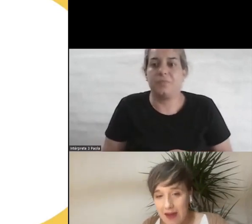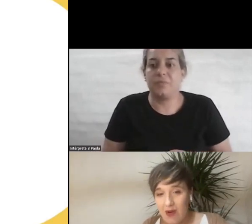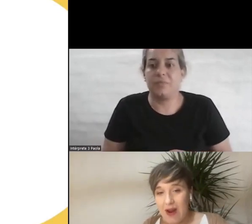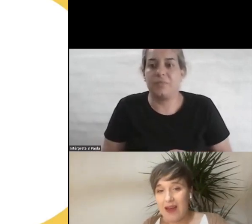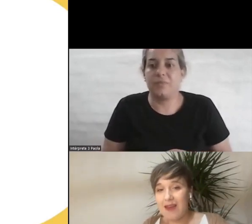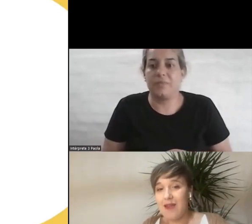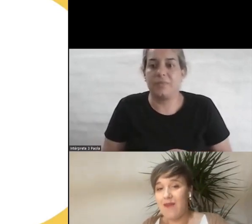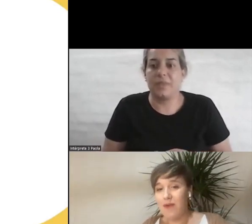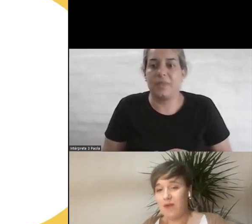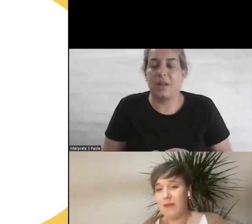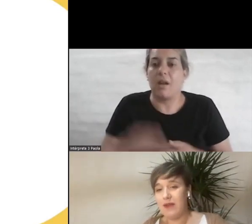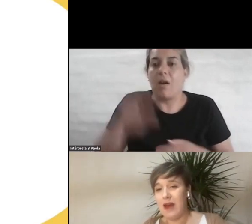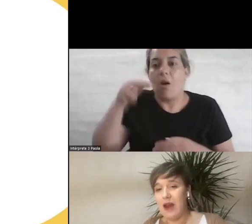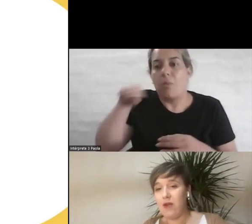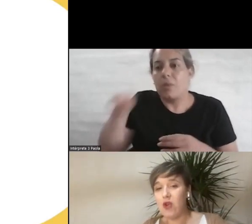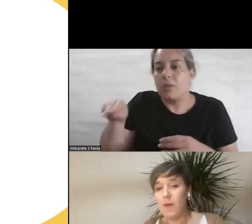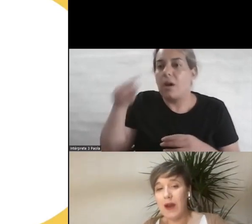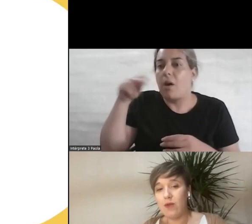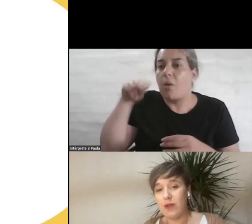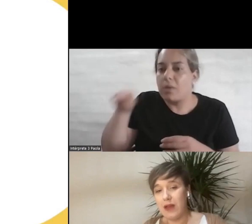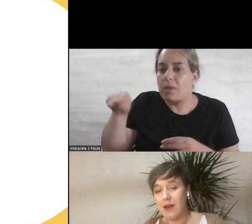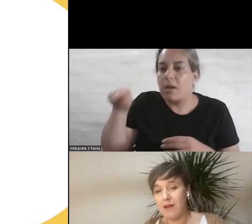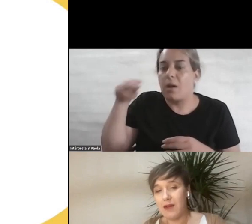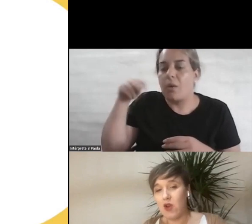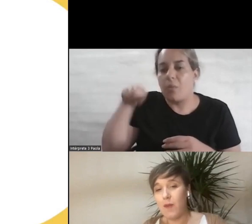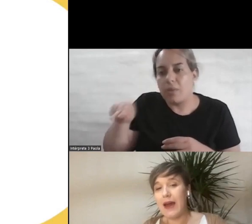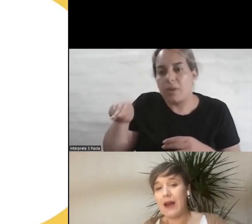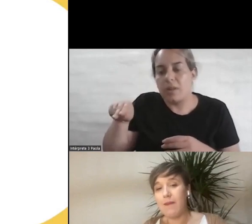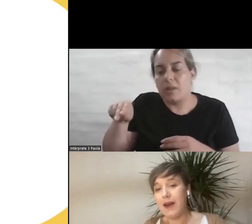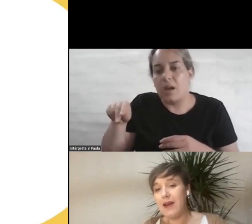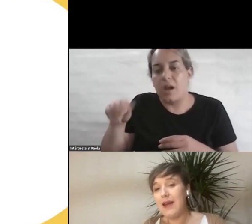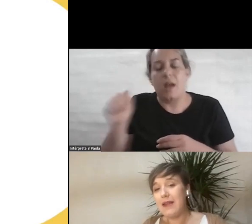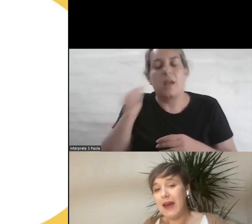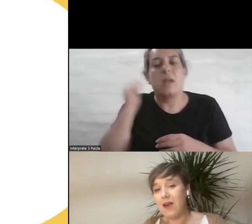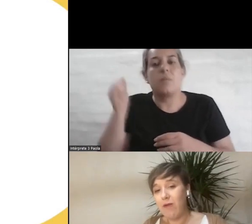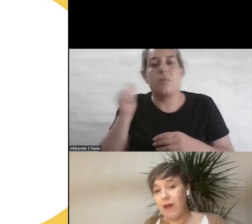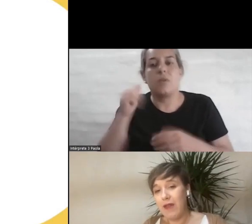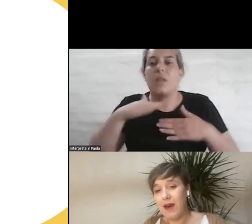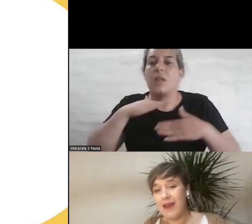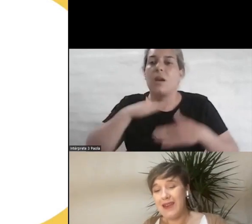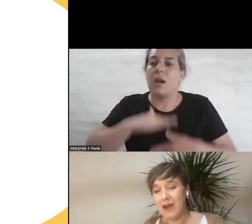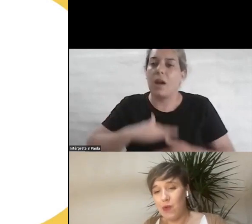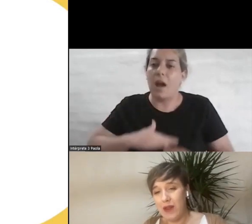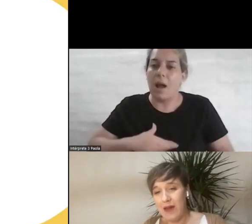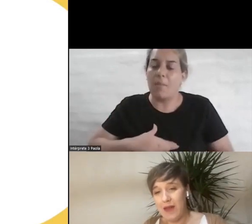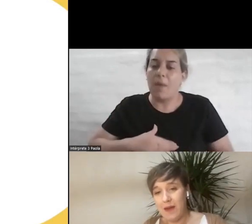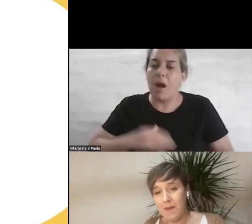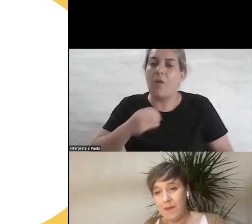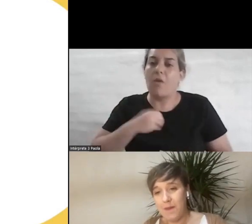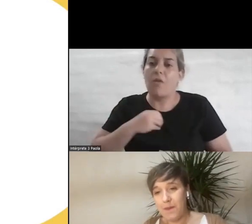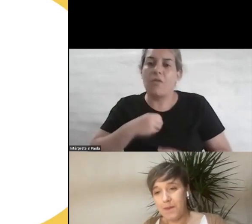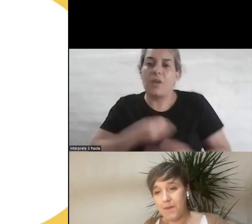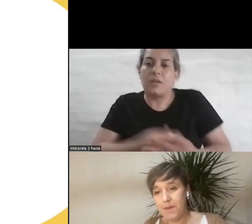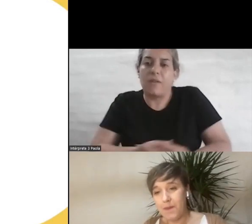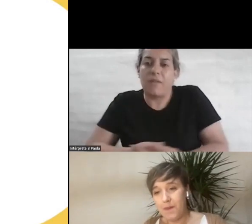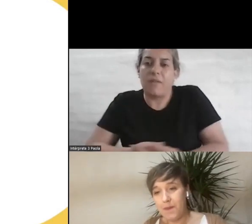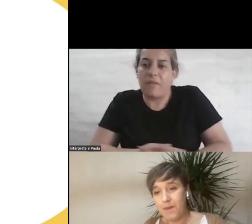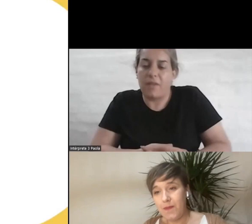cada ingreso la lactancia fue fundamental, no solo para nutrir, sino para calmar, dar confianza y seguridad.